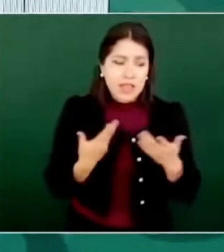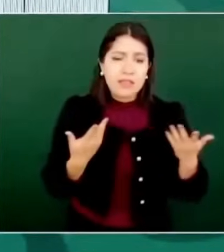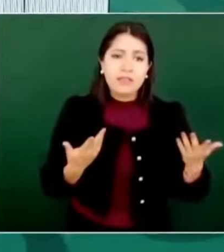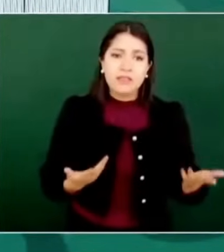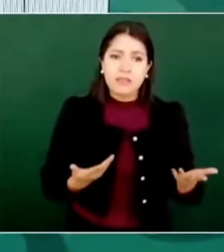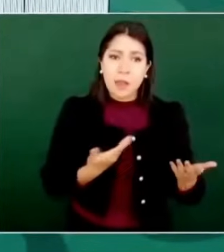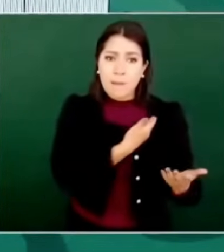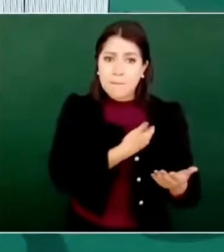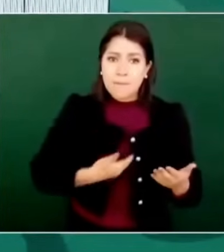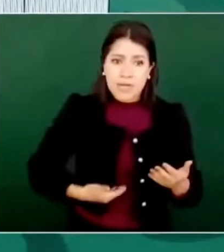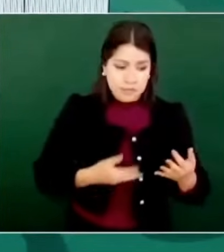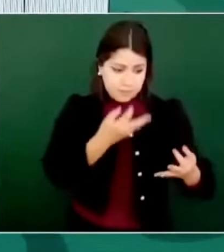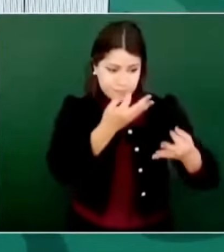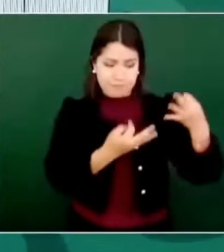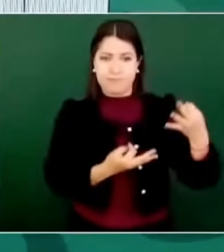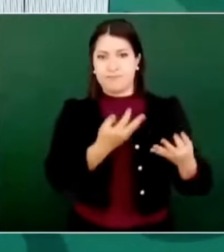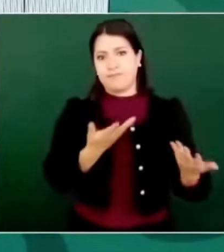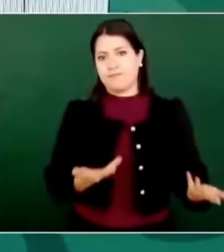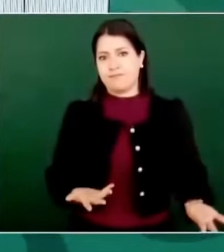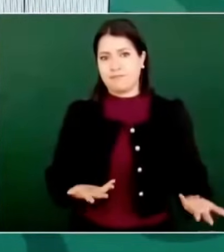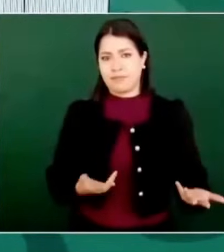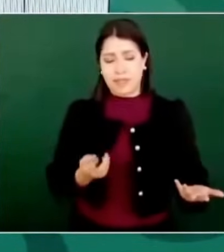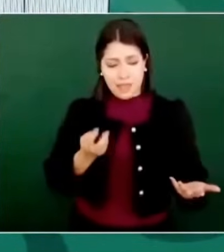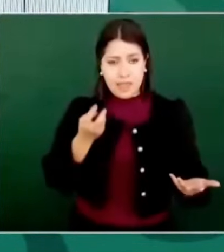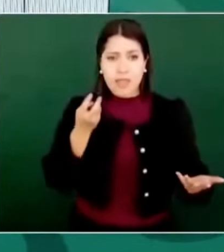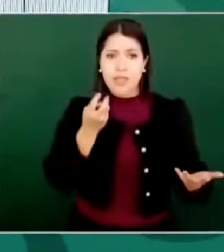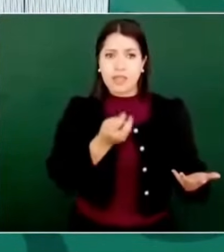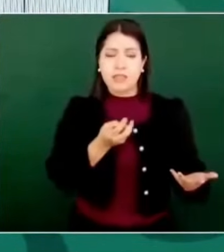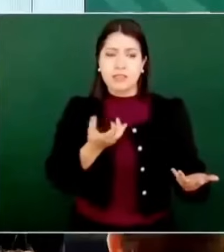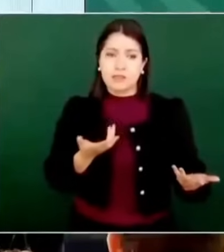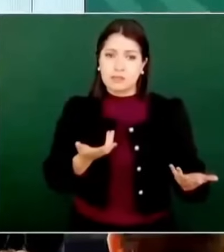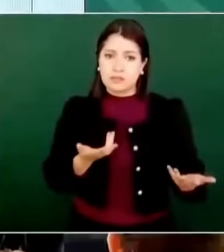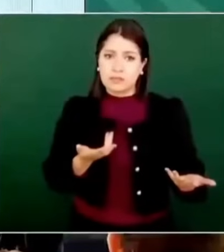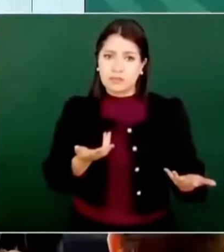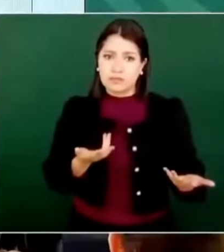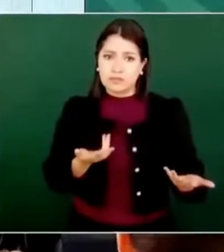Eso no es de